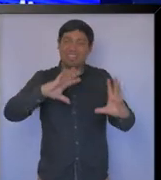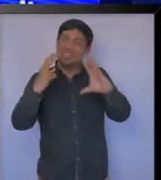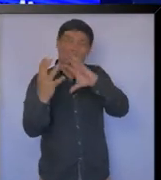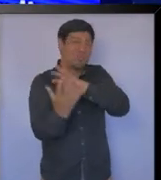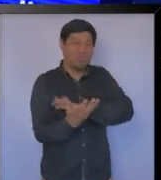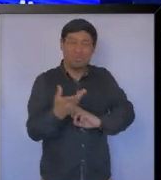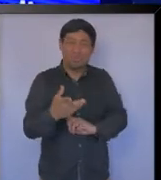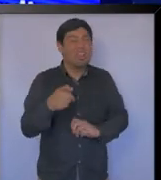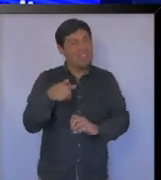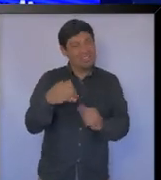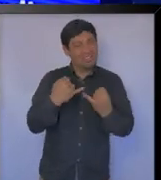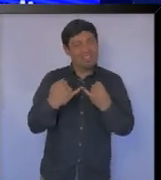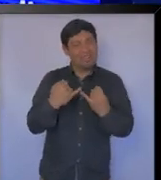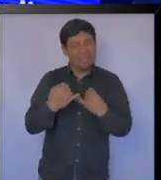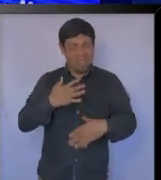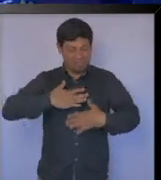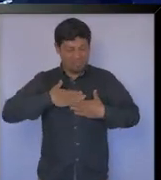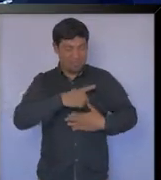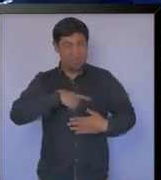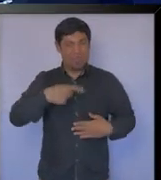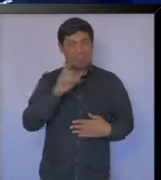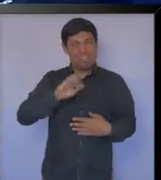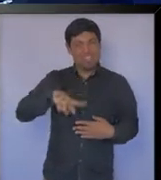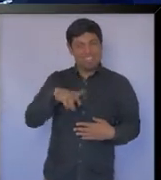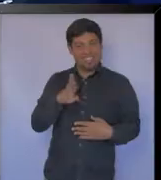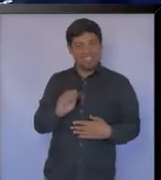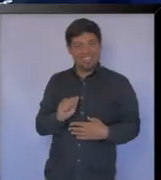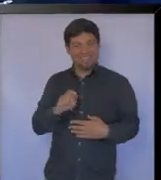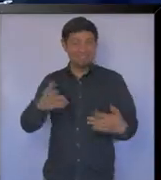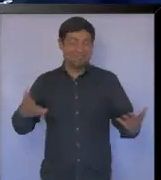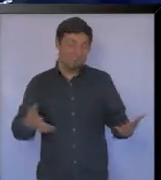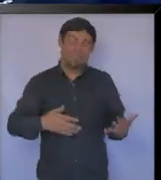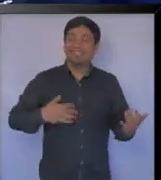su amiga Sandra Valderas, de Porvenir.